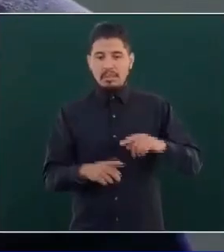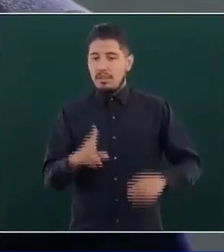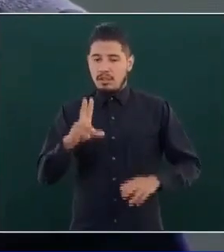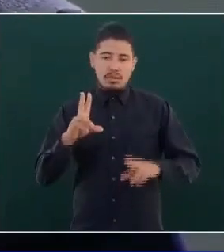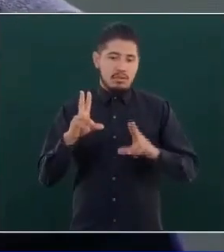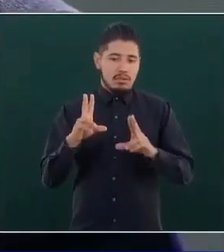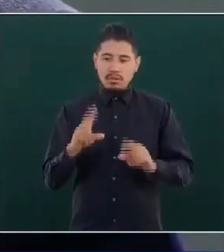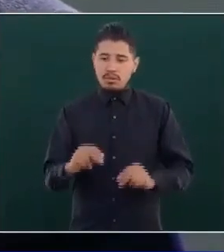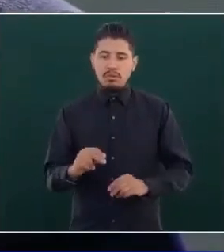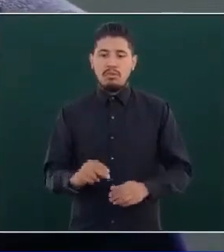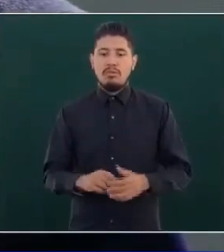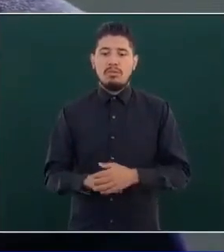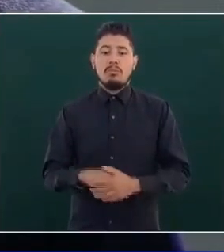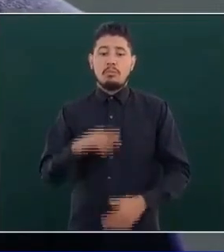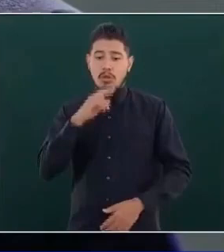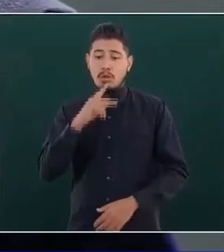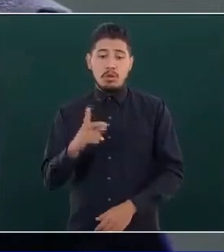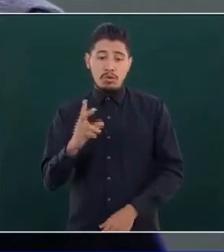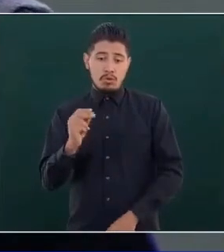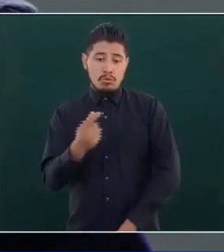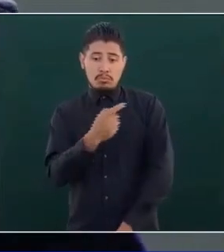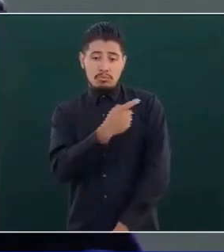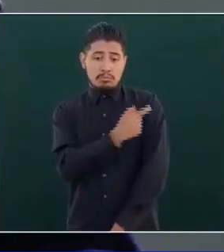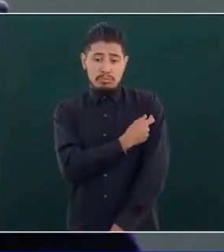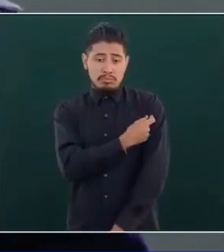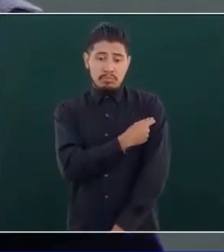es que el que no se ha vacunado